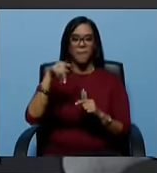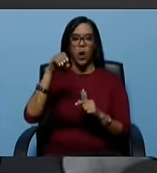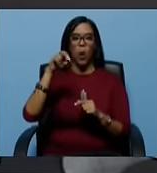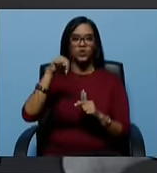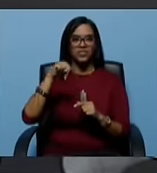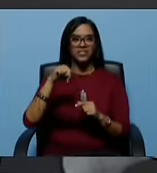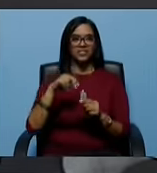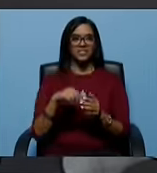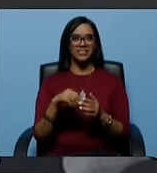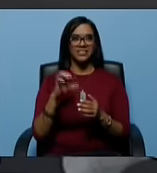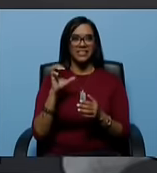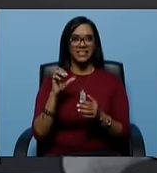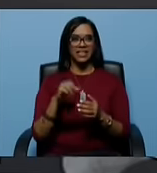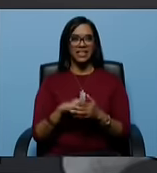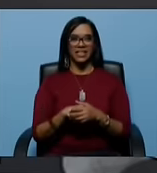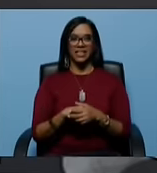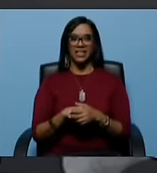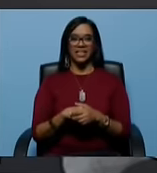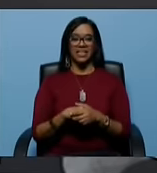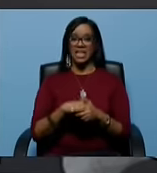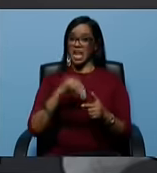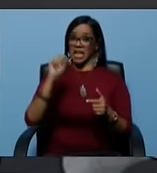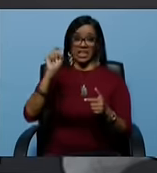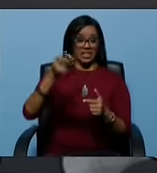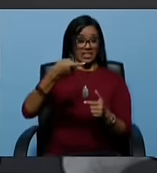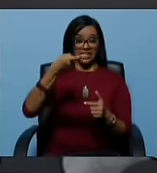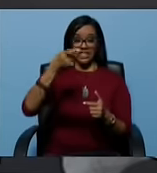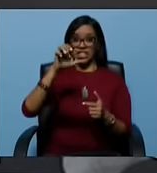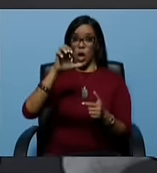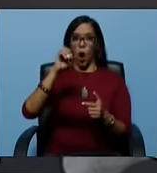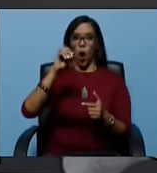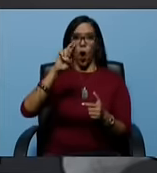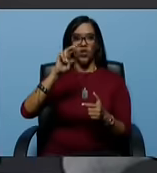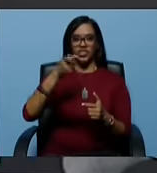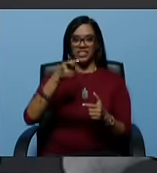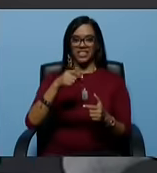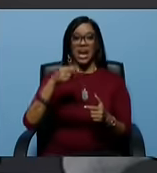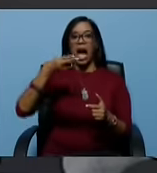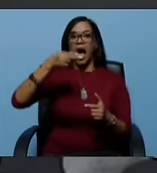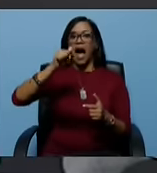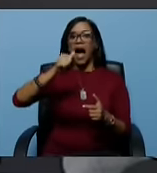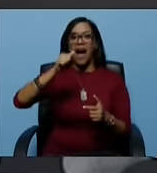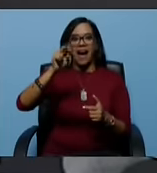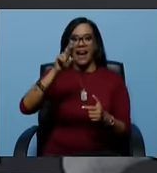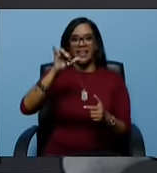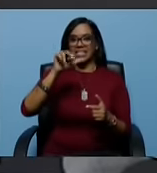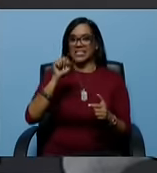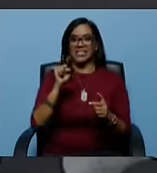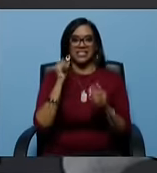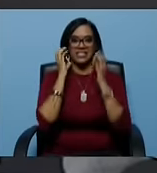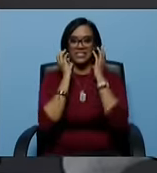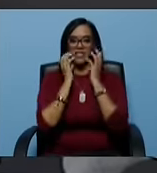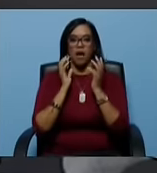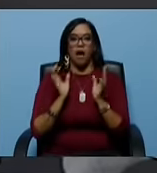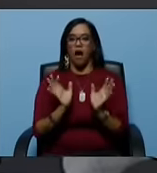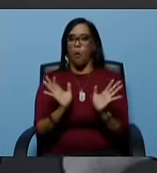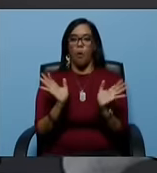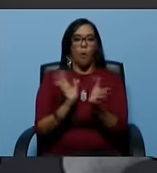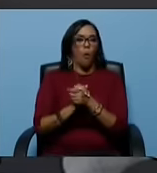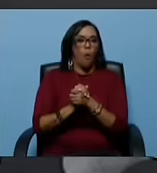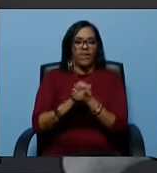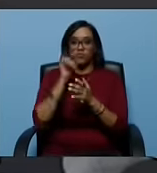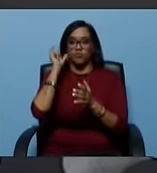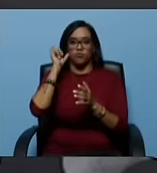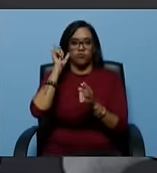Por George Hardy, la inteligencia de George Hardy, por Dios, ¿vale? Por Dios, ¿quién no va a cambiar su opinión después de escuchar una joya